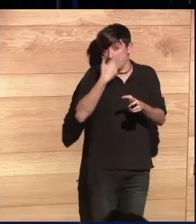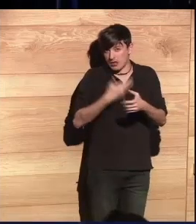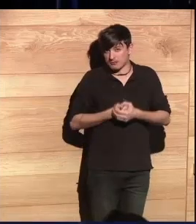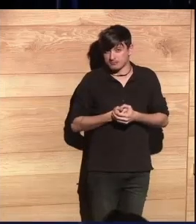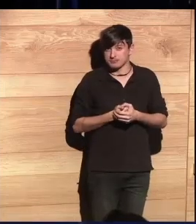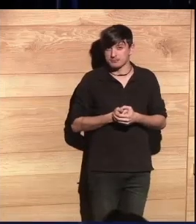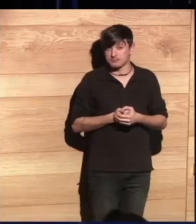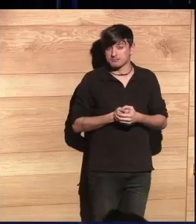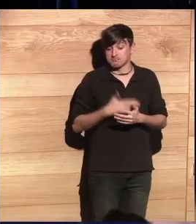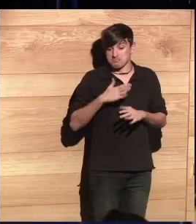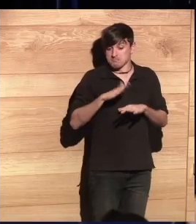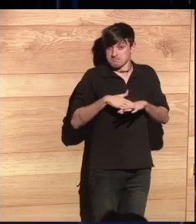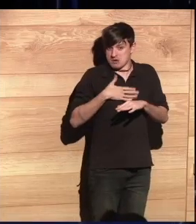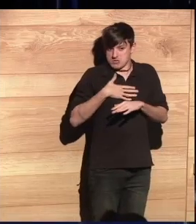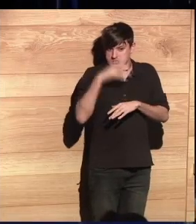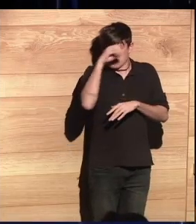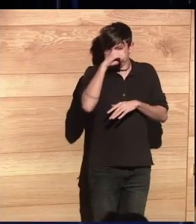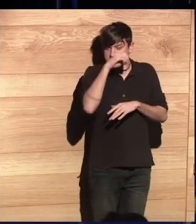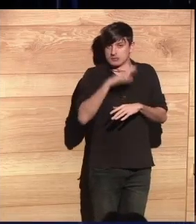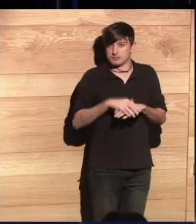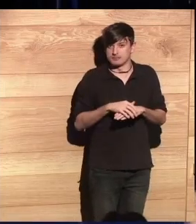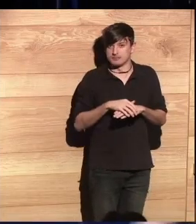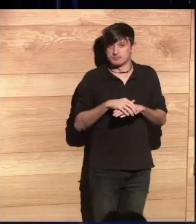pero que para mí siempre ha sido